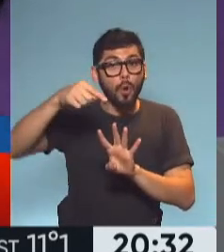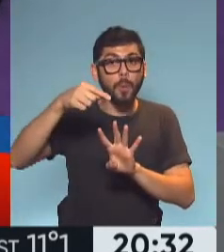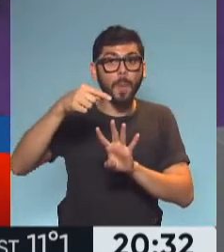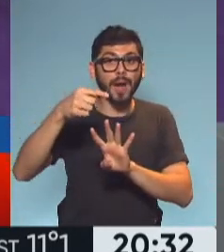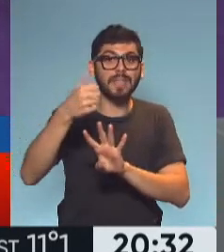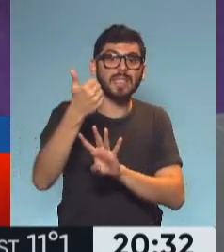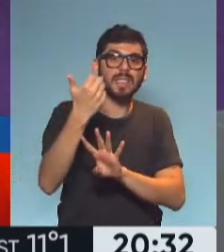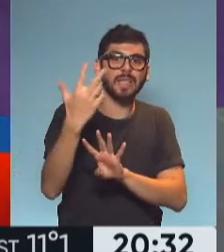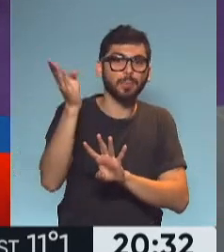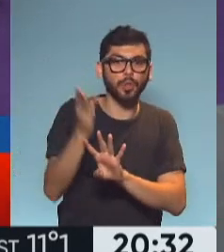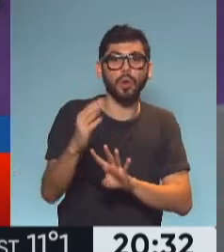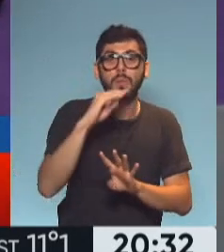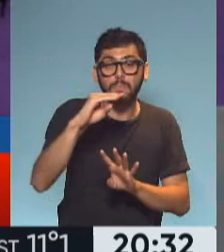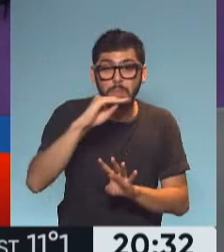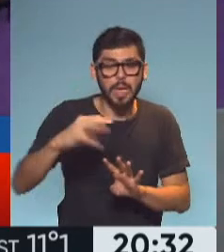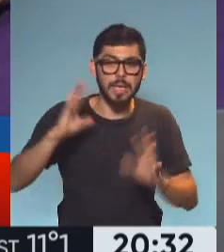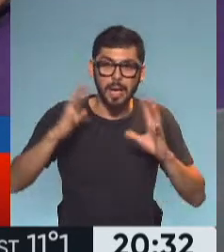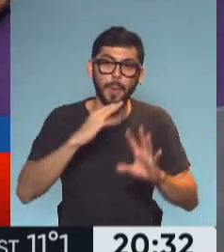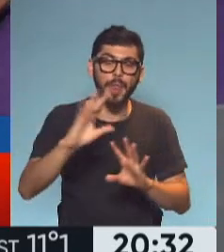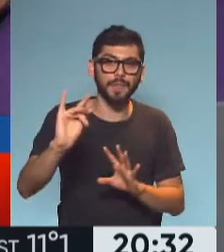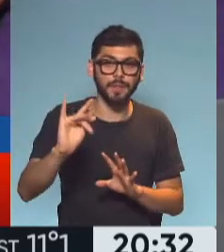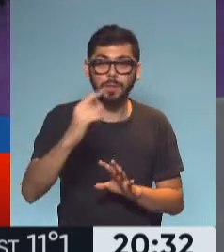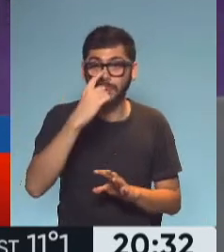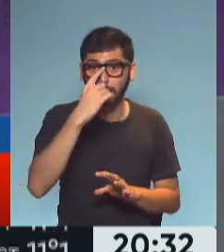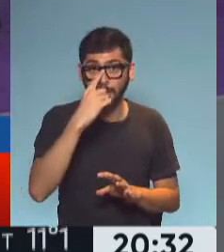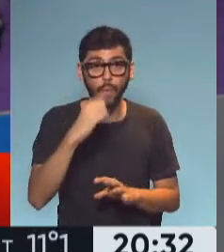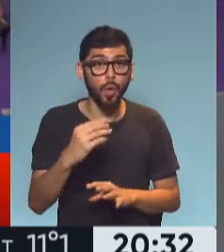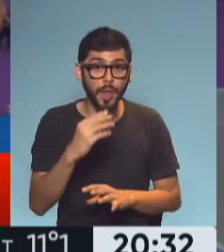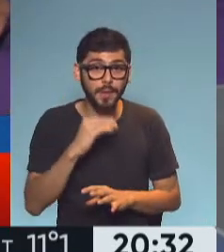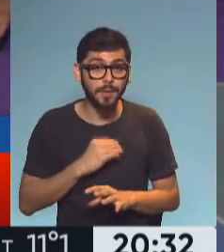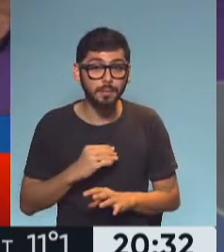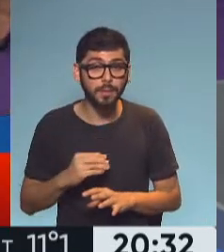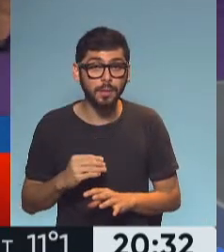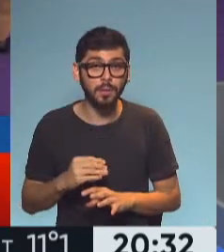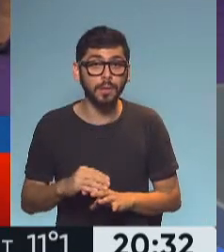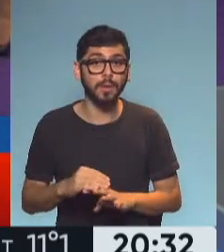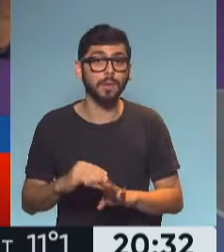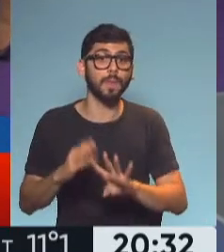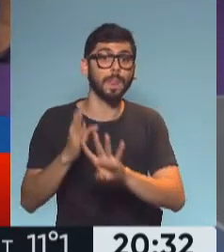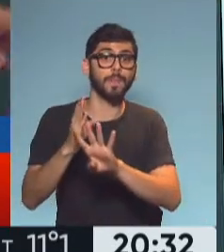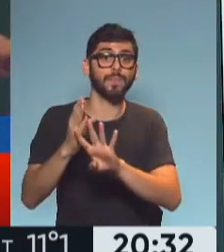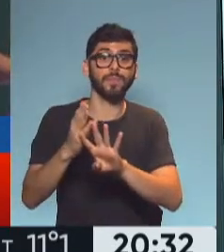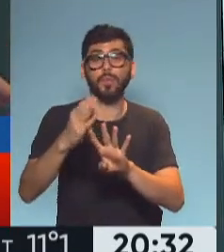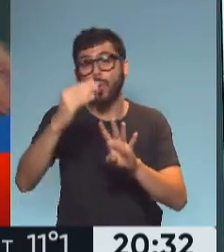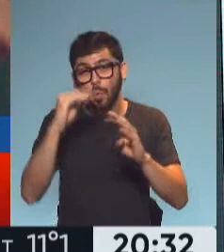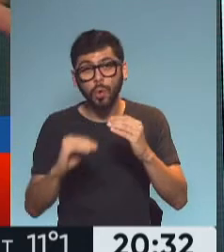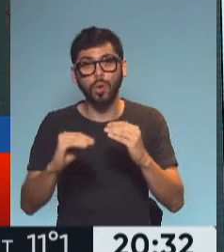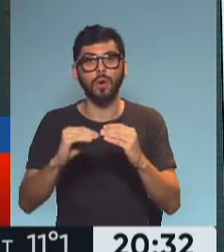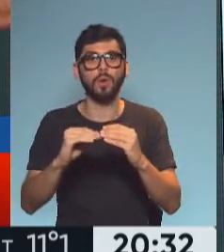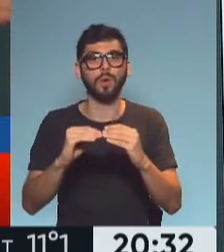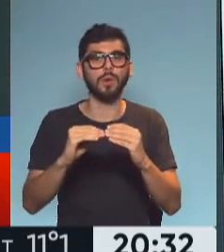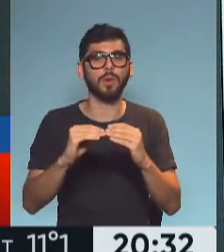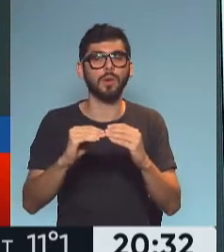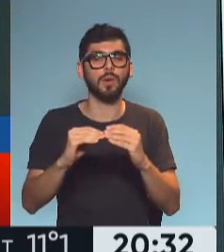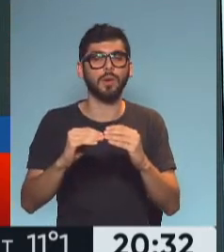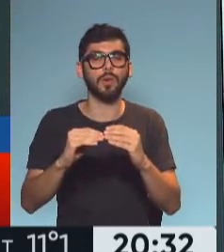8.63%. Me cuesta leer así atravesado. Sí, si no, si usted dígame, yo lo sigo, ¿eh? Y lo remarco estos yo. Son los... El contagio del